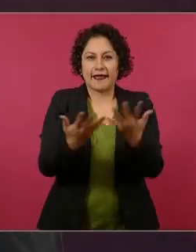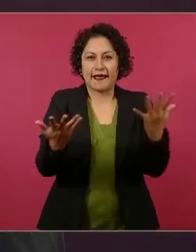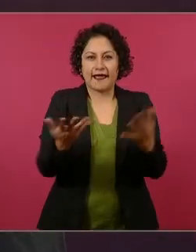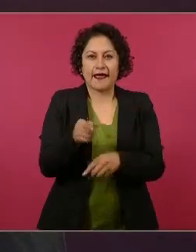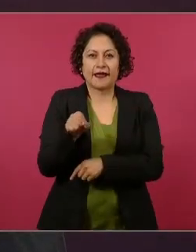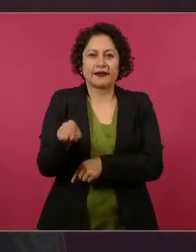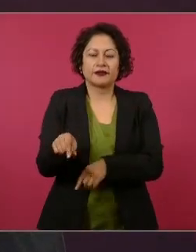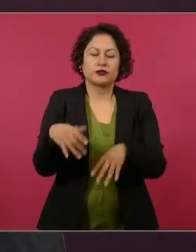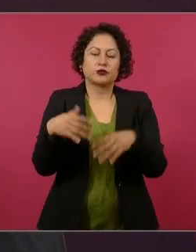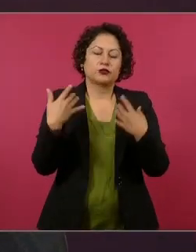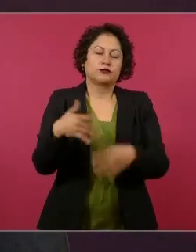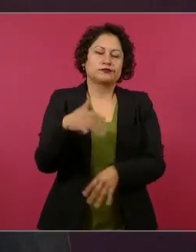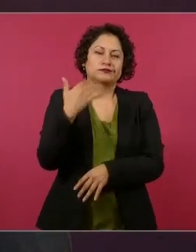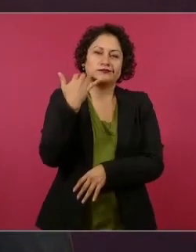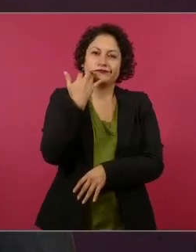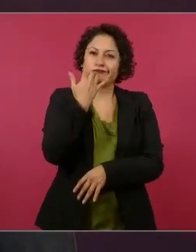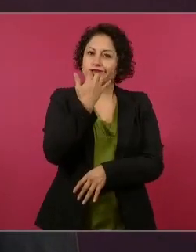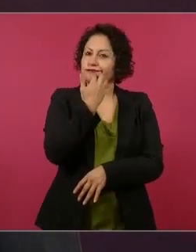riquísimo